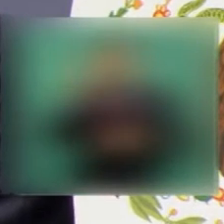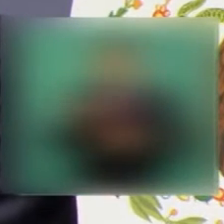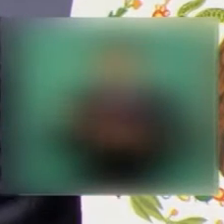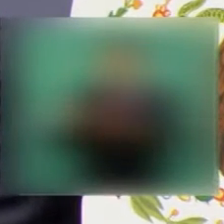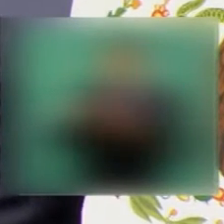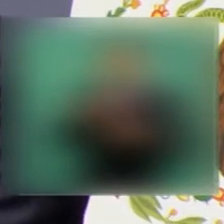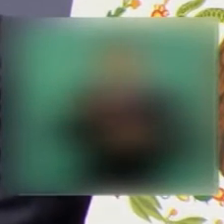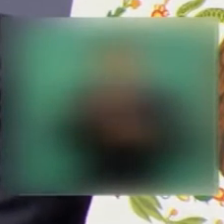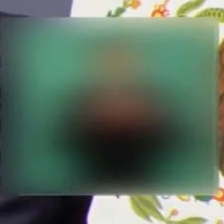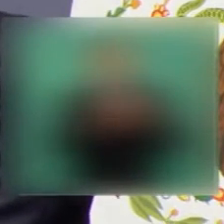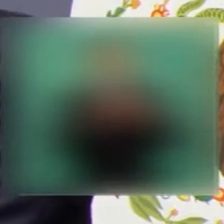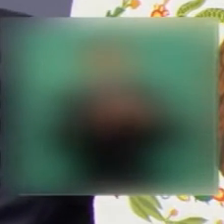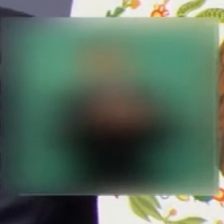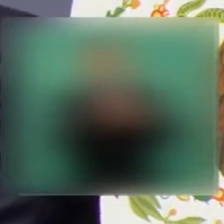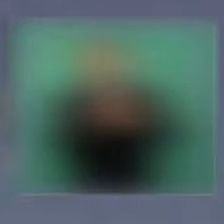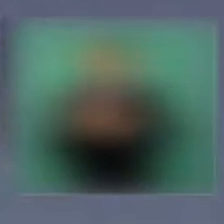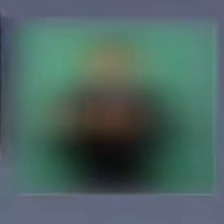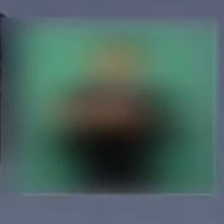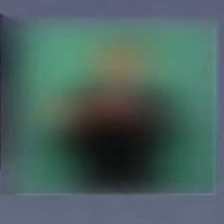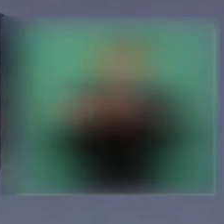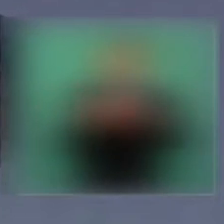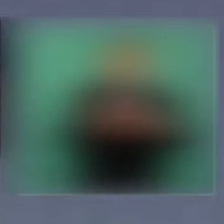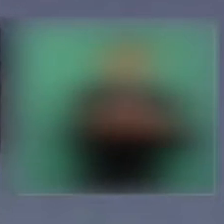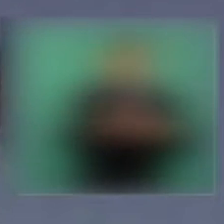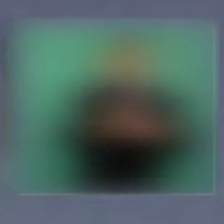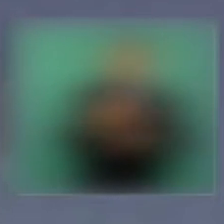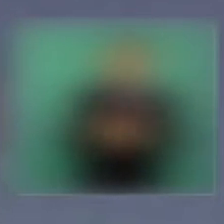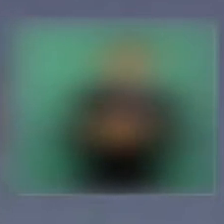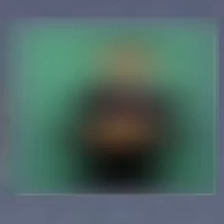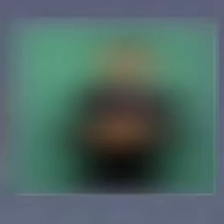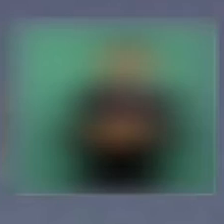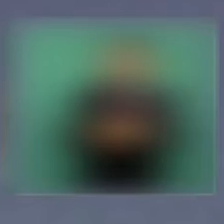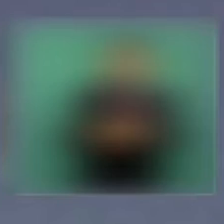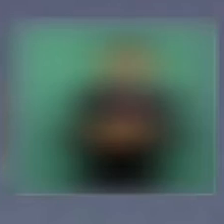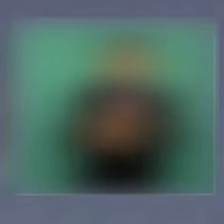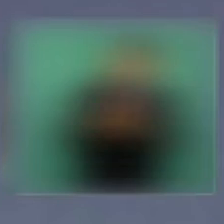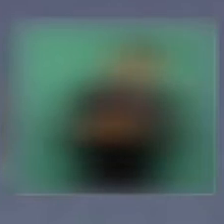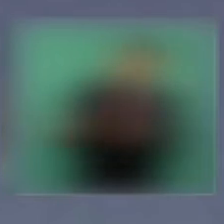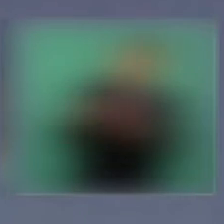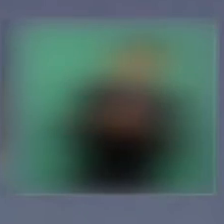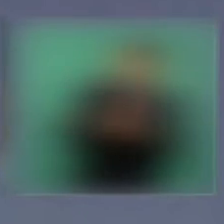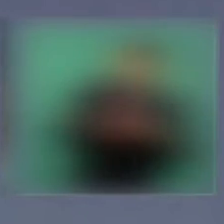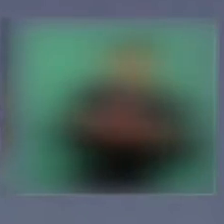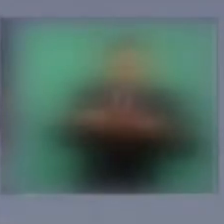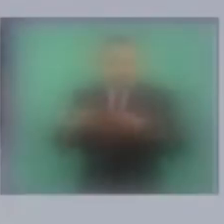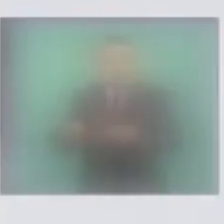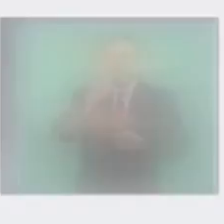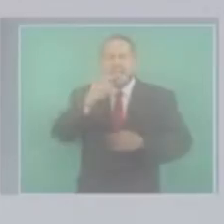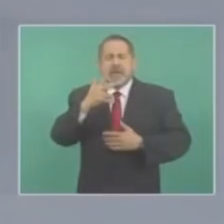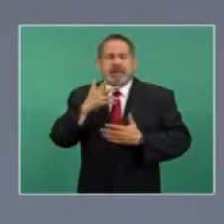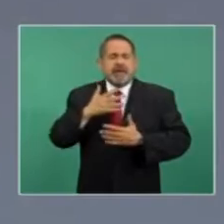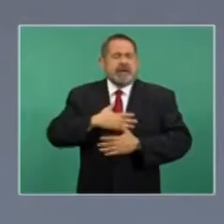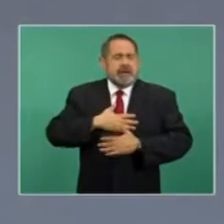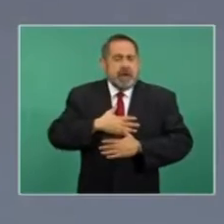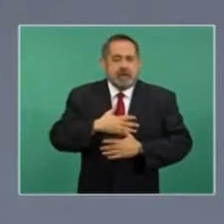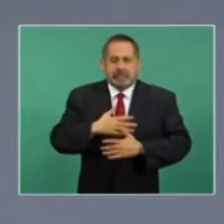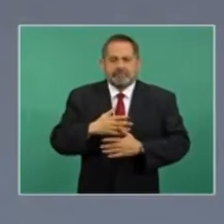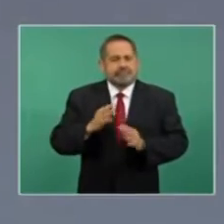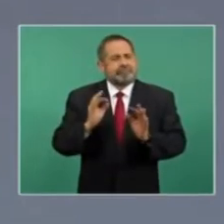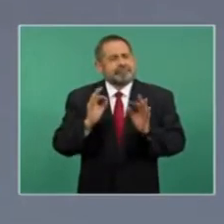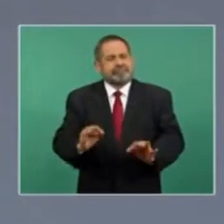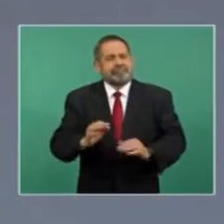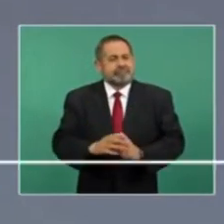mayoría de las comunidades de México cuentan con una ayuda para mitigar la pobreza y mantener viva la esperanza en el porvenir. Ya